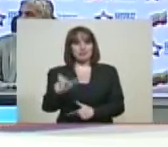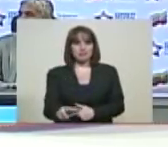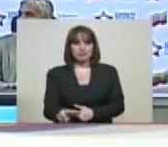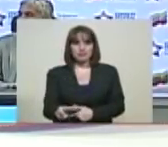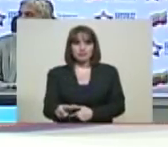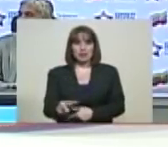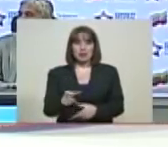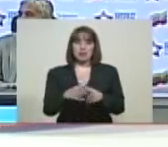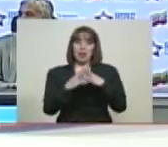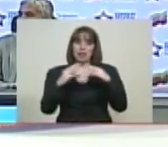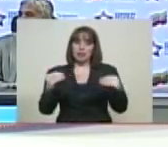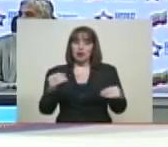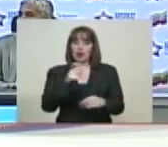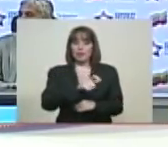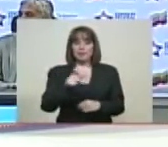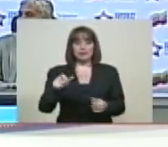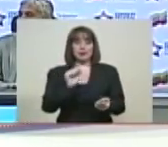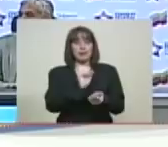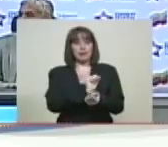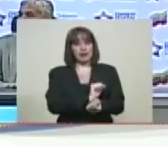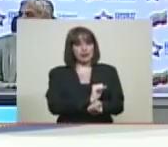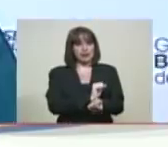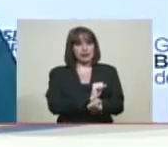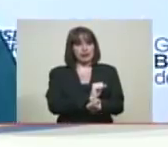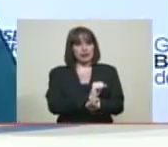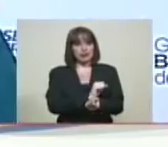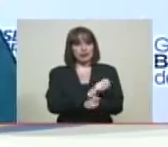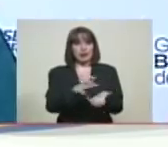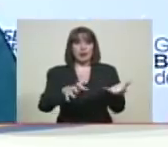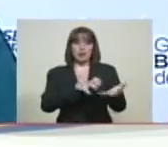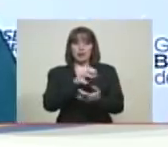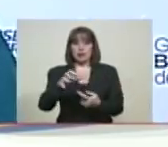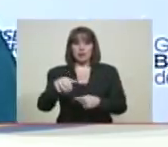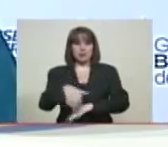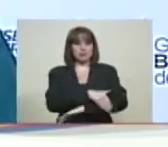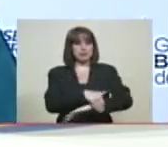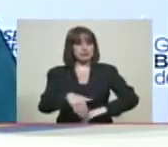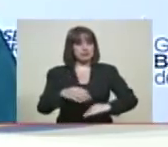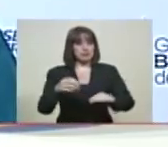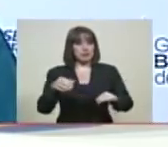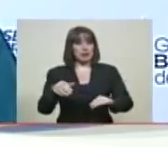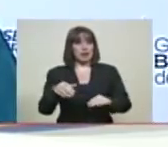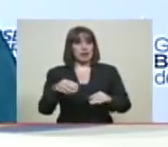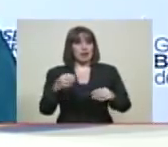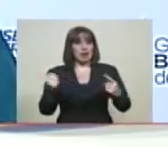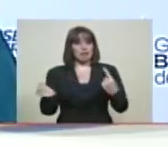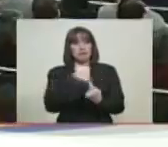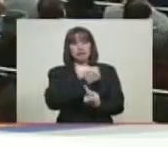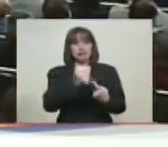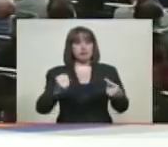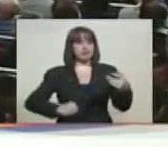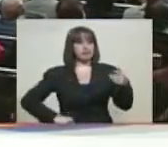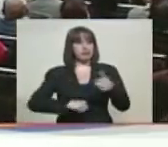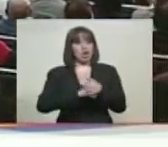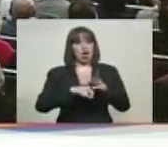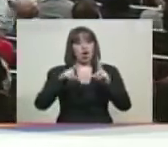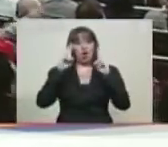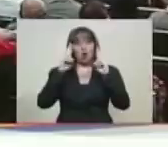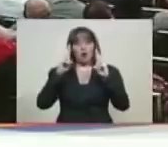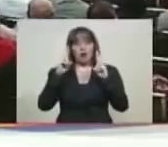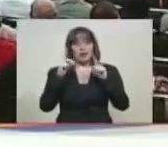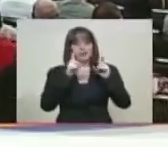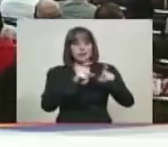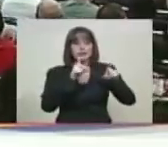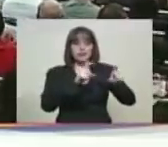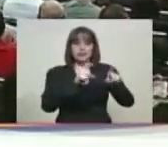para actores políticos que han estado en la violencia en la conspiración y en el golpismo ojala hace una lección